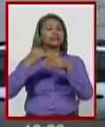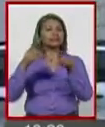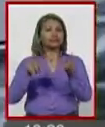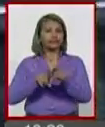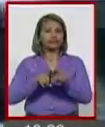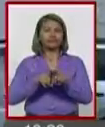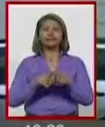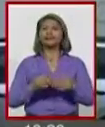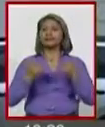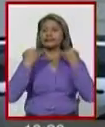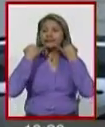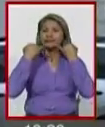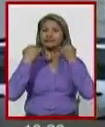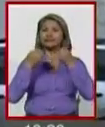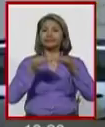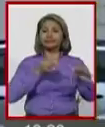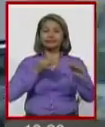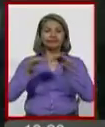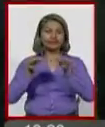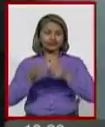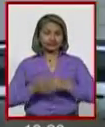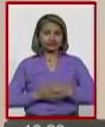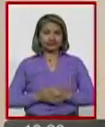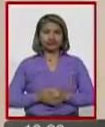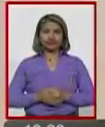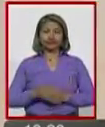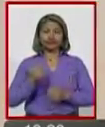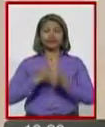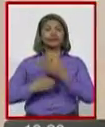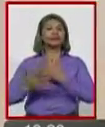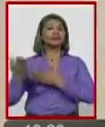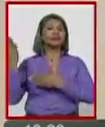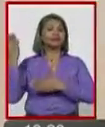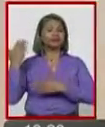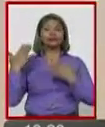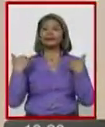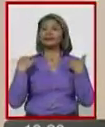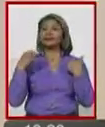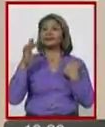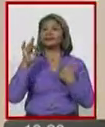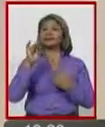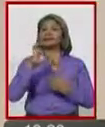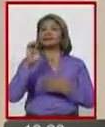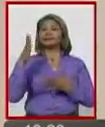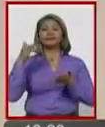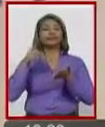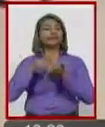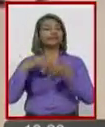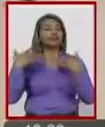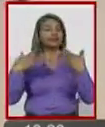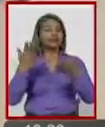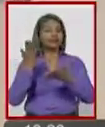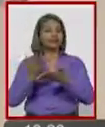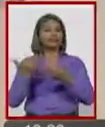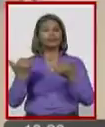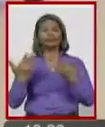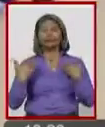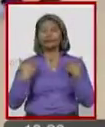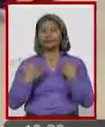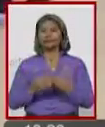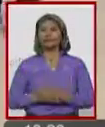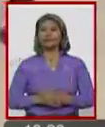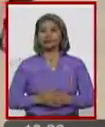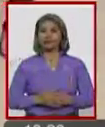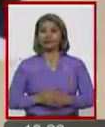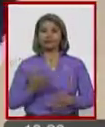inscripción. Quiero manifestar a la opinión pública de que en la gestión pasada tuvimos casi 800.000 estudiantes. Hoy estamos